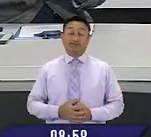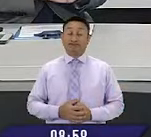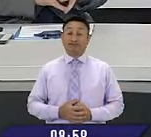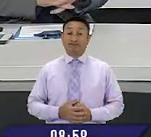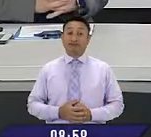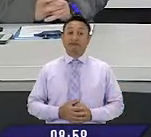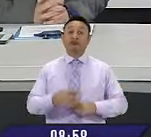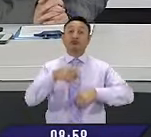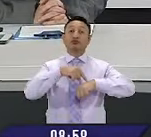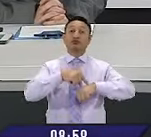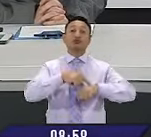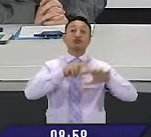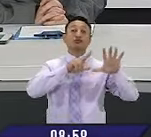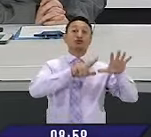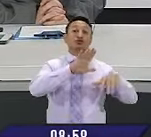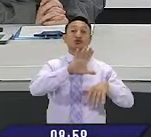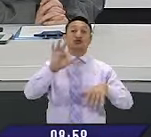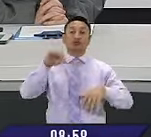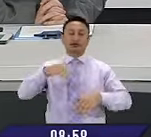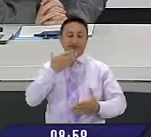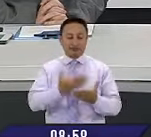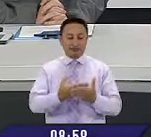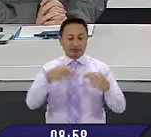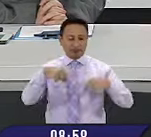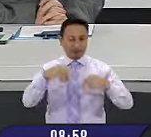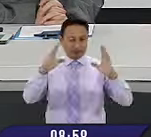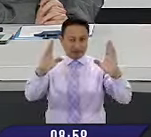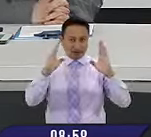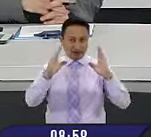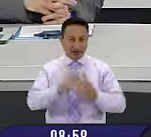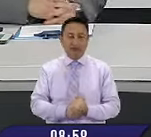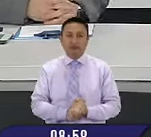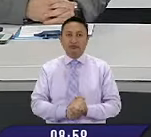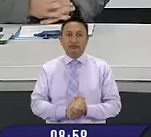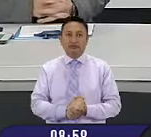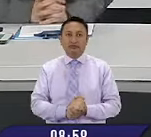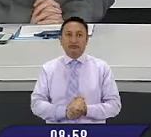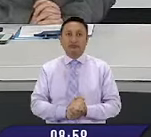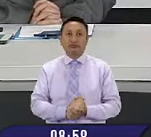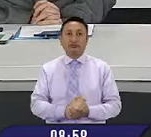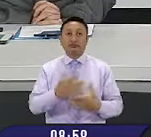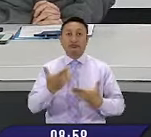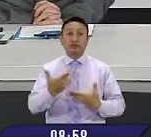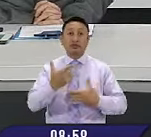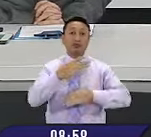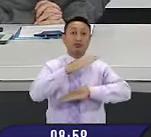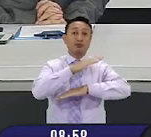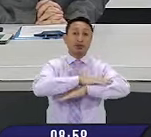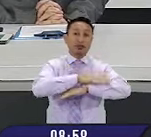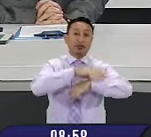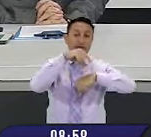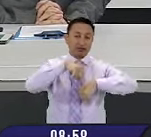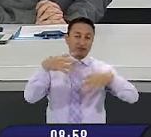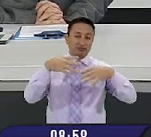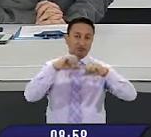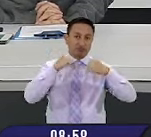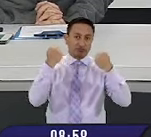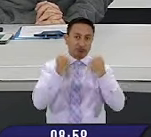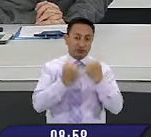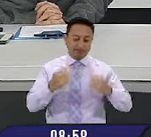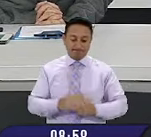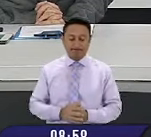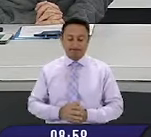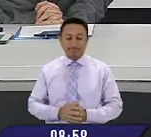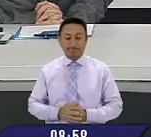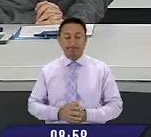Son las 8:59 de la mañana. Gracias a usted por estar en nuestra sintonía en plataformas digitales y también tradicionales. La